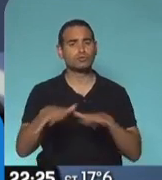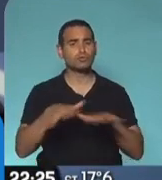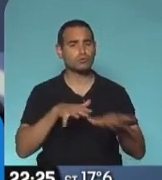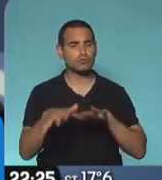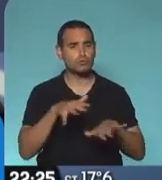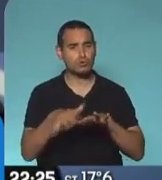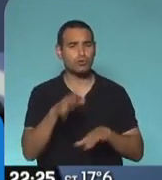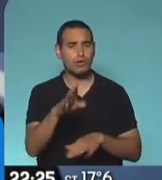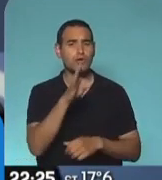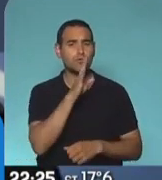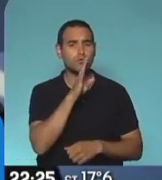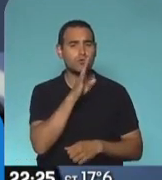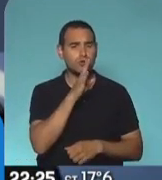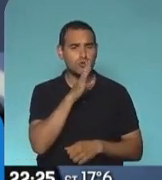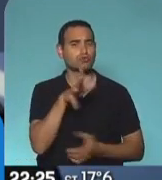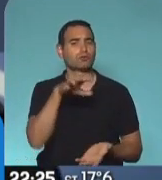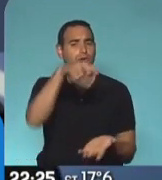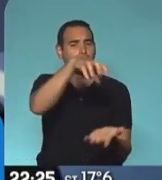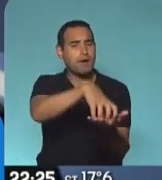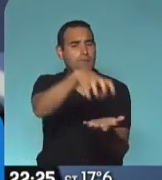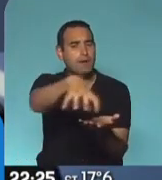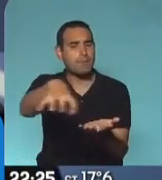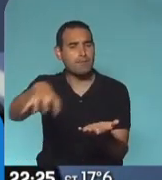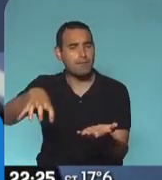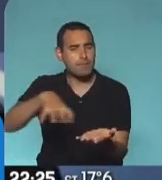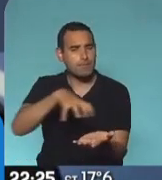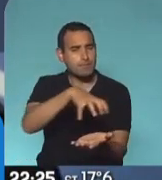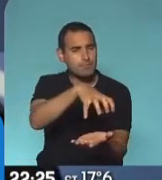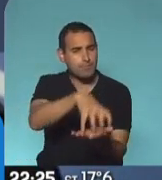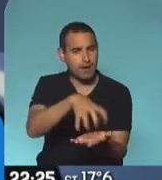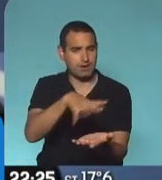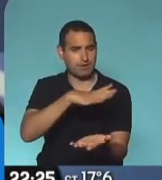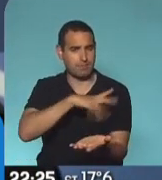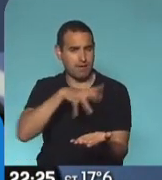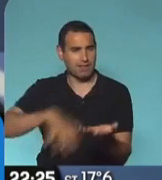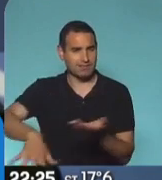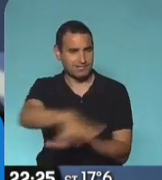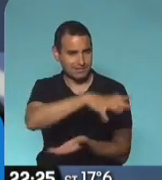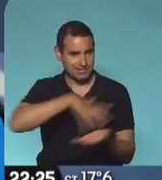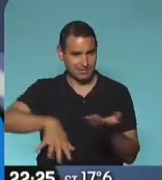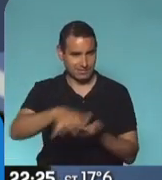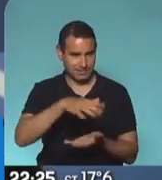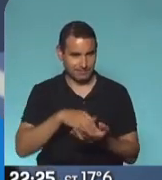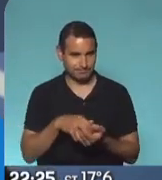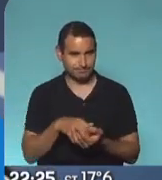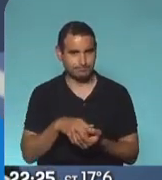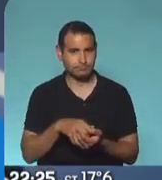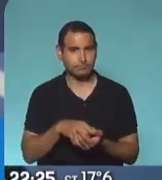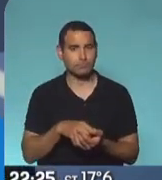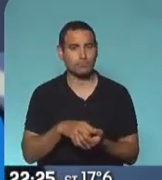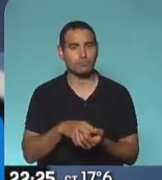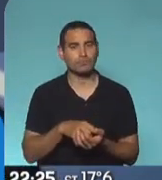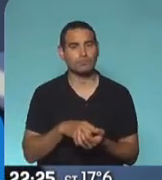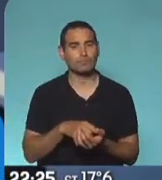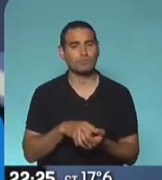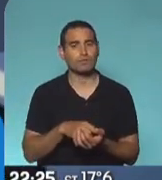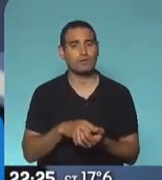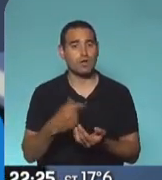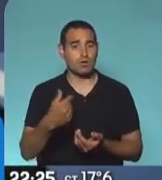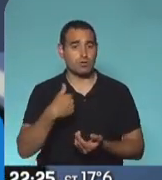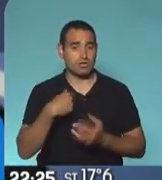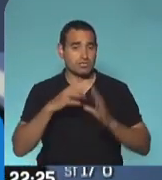regarding Israel and the settlements in the occupied territories, as part of the